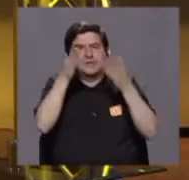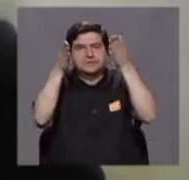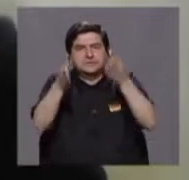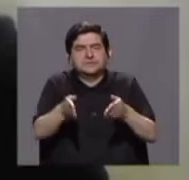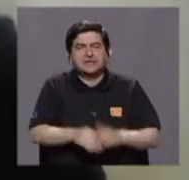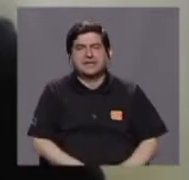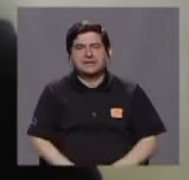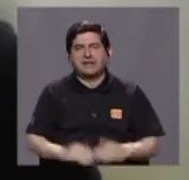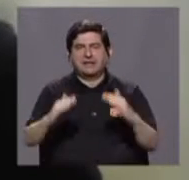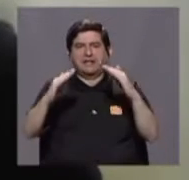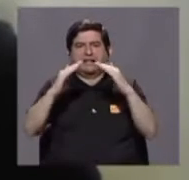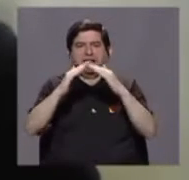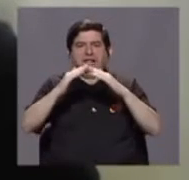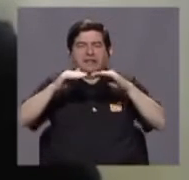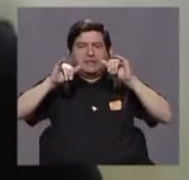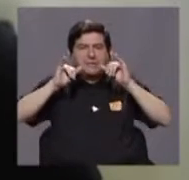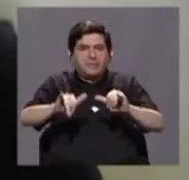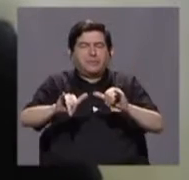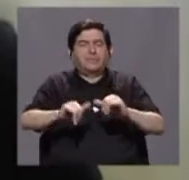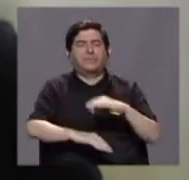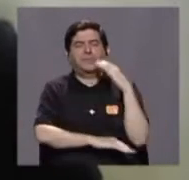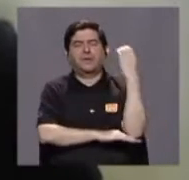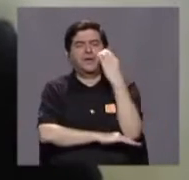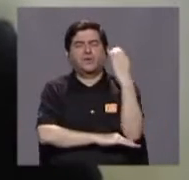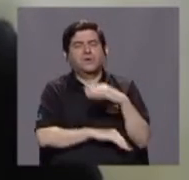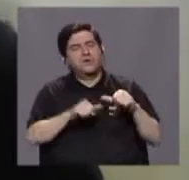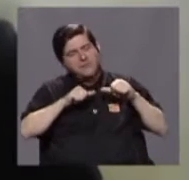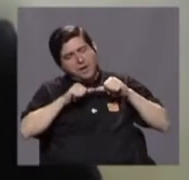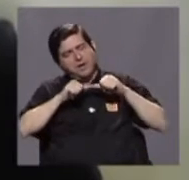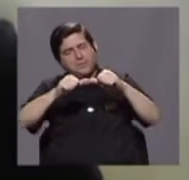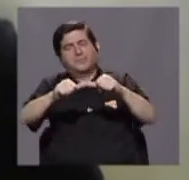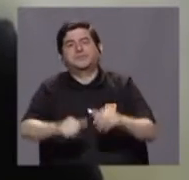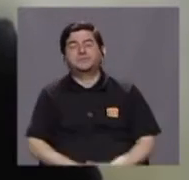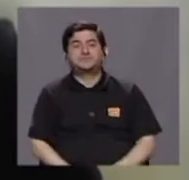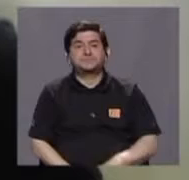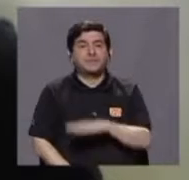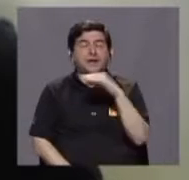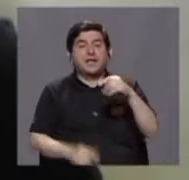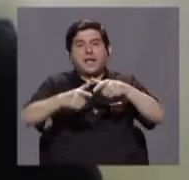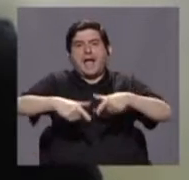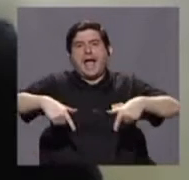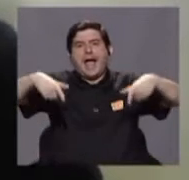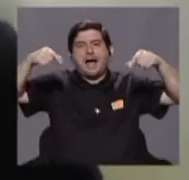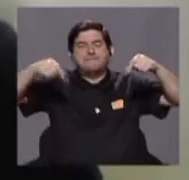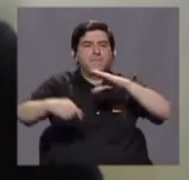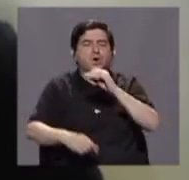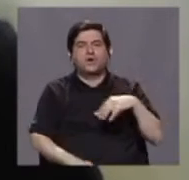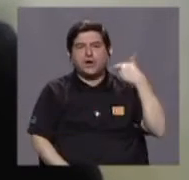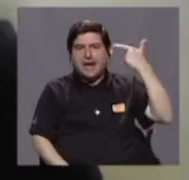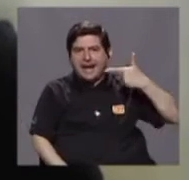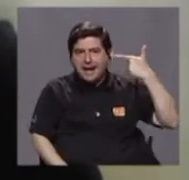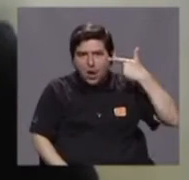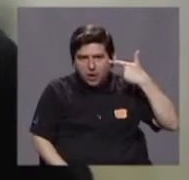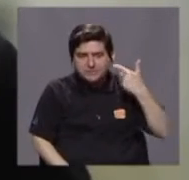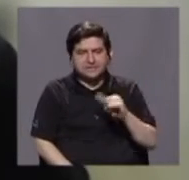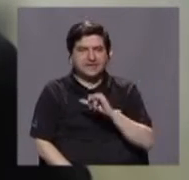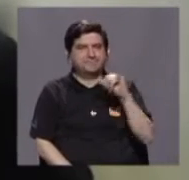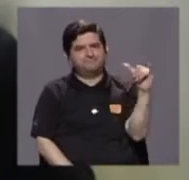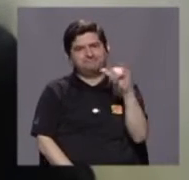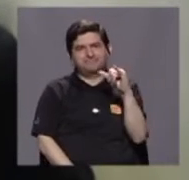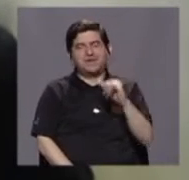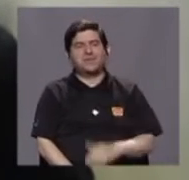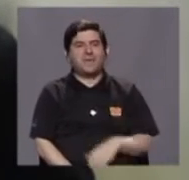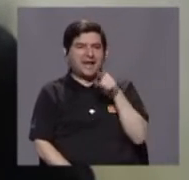visitantes, confinado en Colombia por un largo tiempo. Y los viajes de Japón y de Londres fueron ellos mismos los